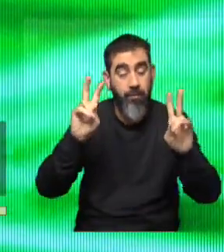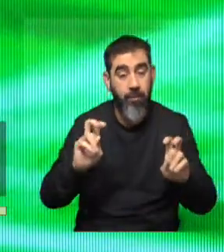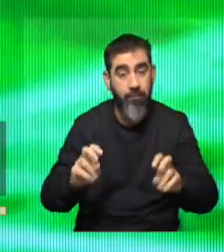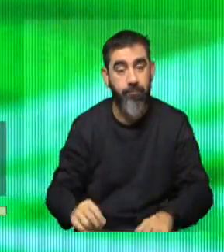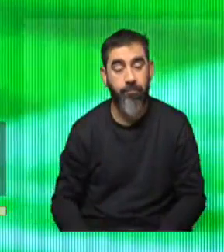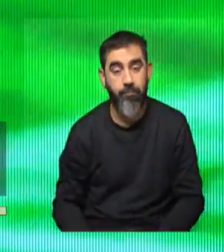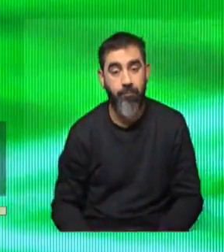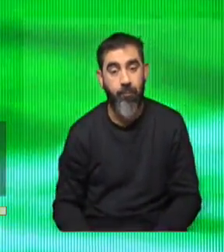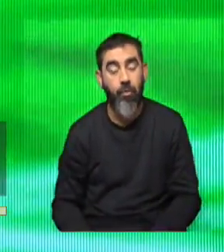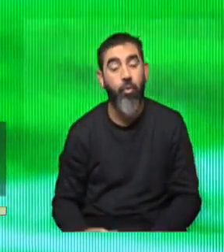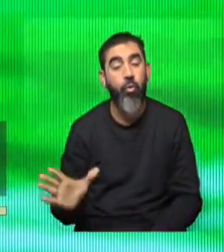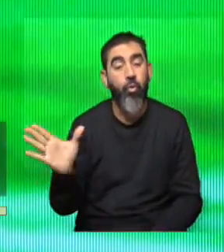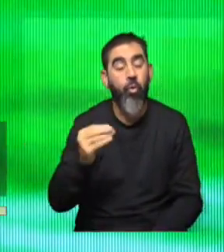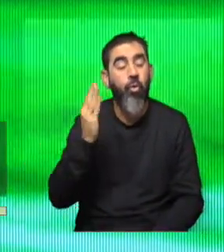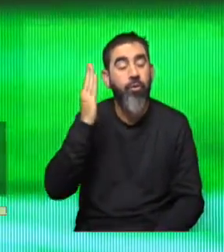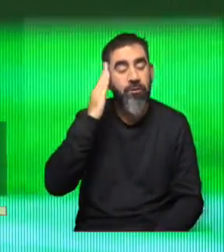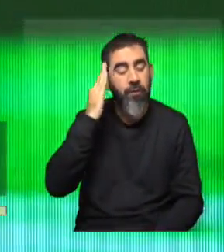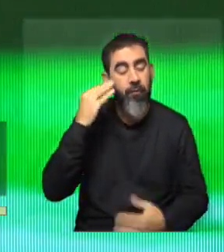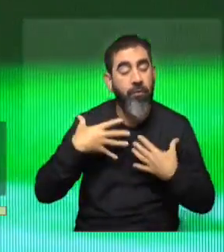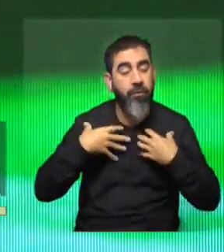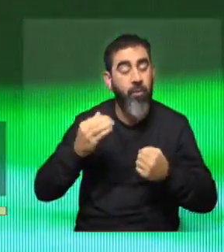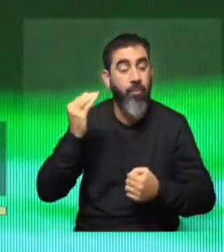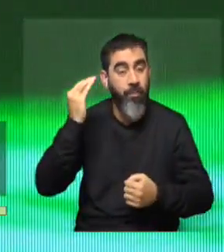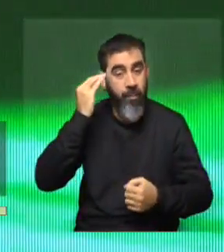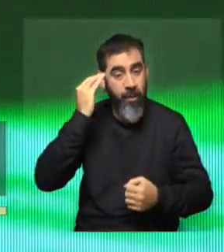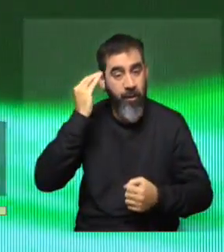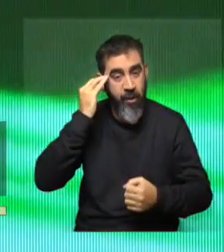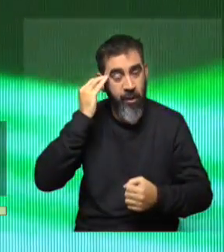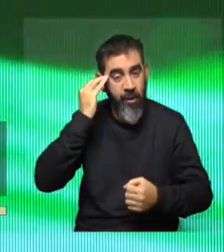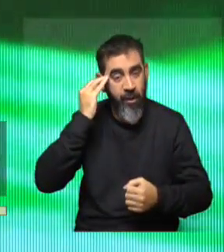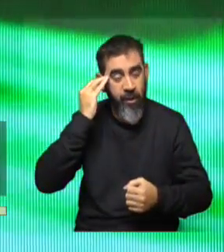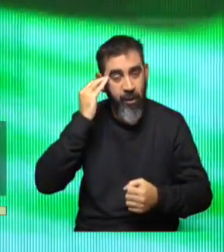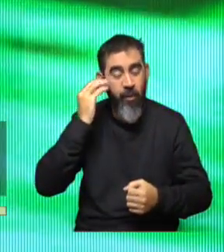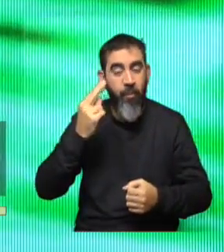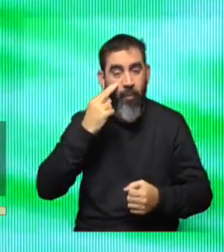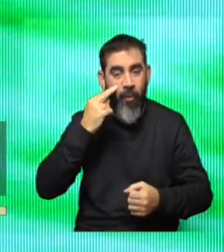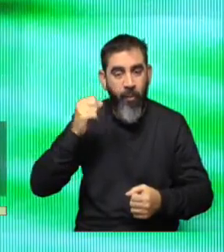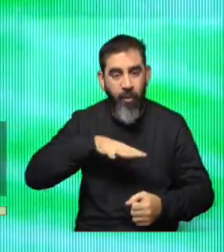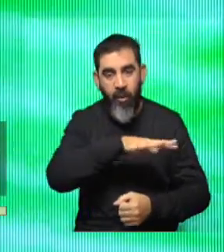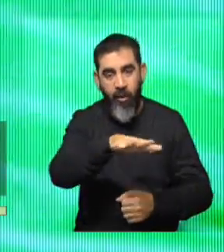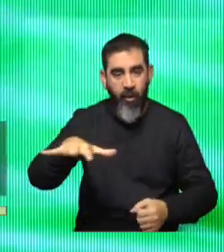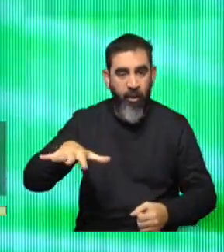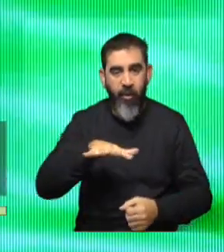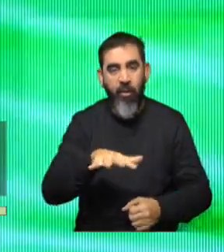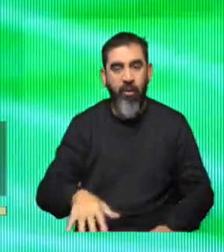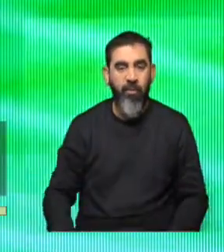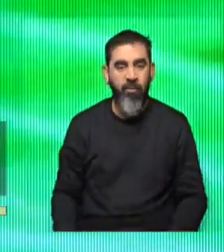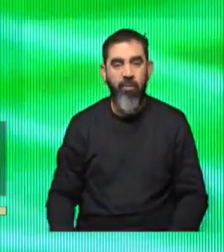creo que todos somos conscientes de que la Salud Mental es es un debe que estemos como sociedad este